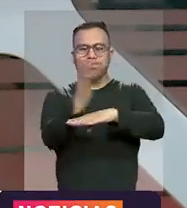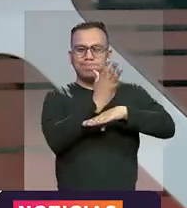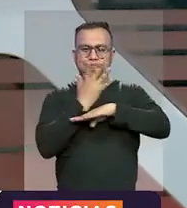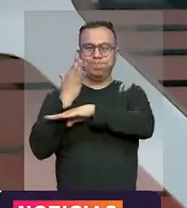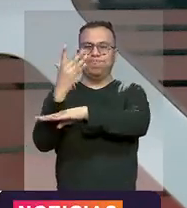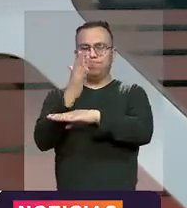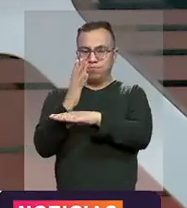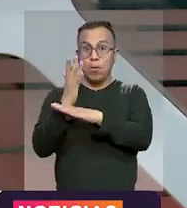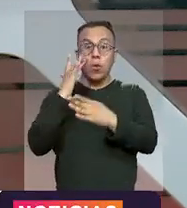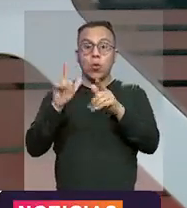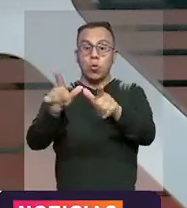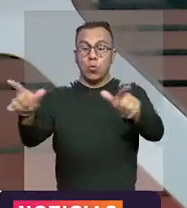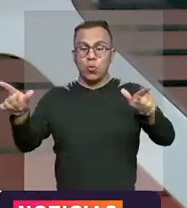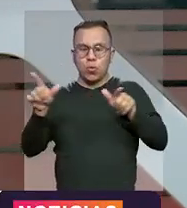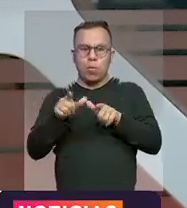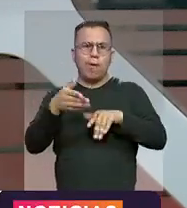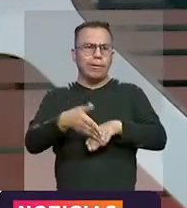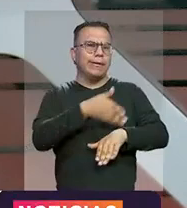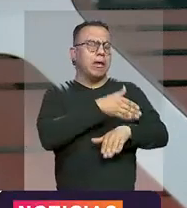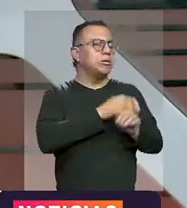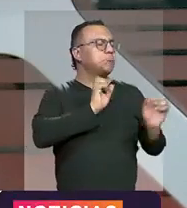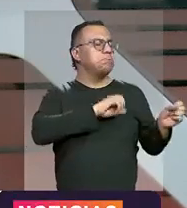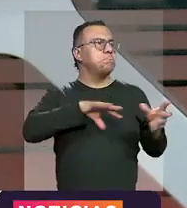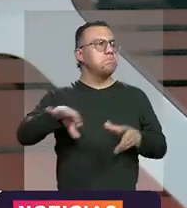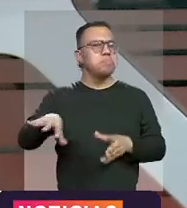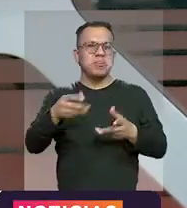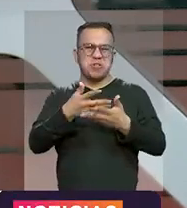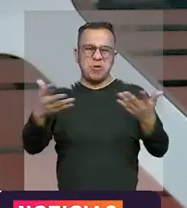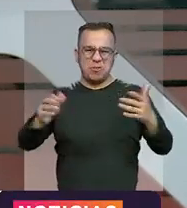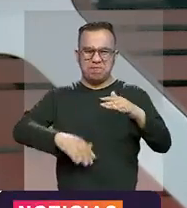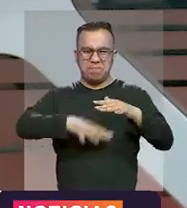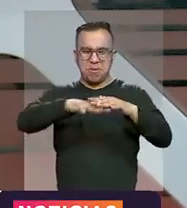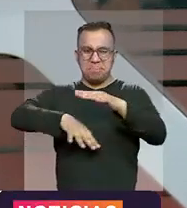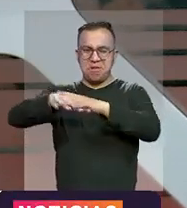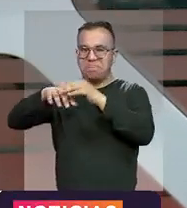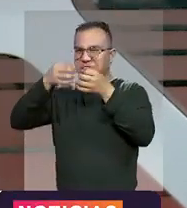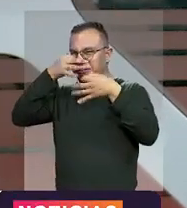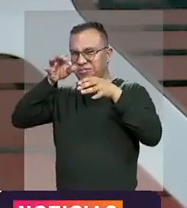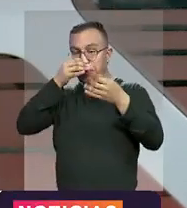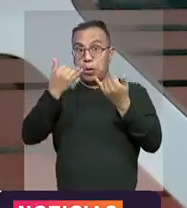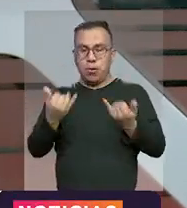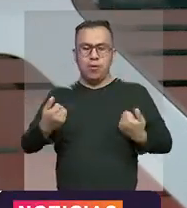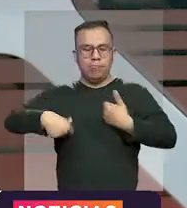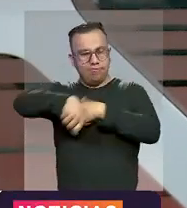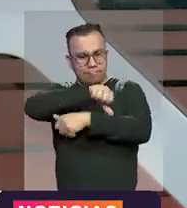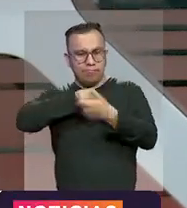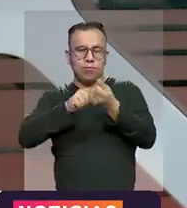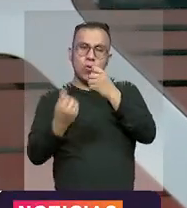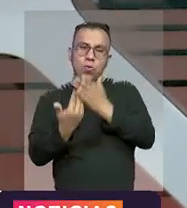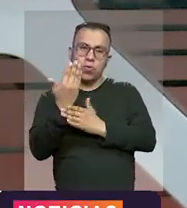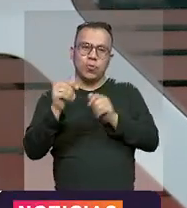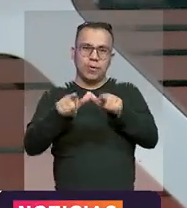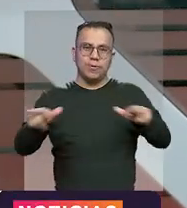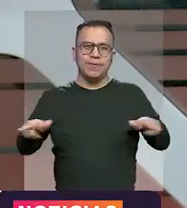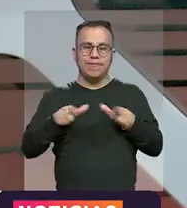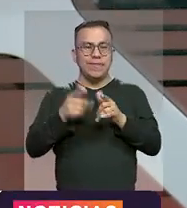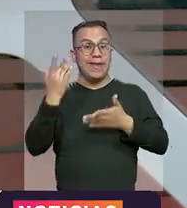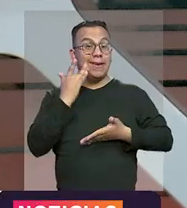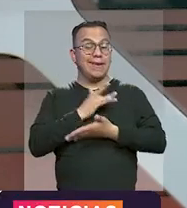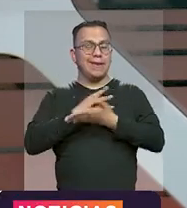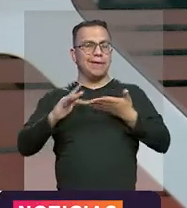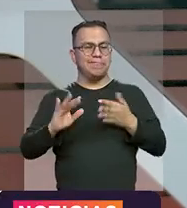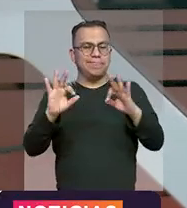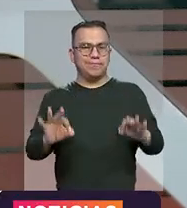la localidad en un lote que se encontraba abandonado con escombros y basuras. Pero ahora será un nuevo espacio libre de